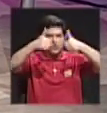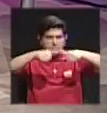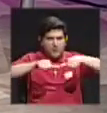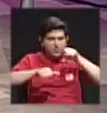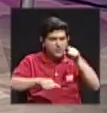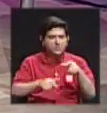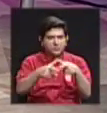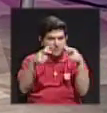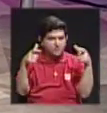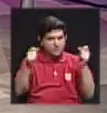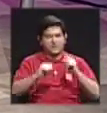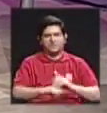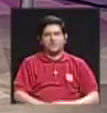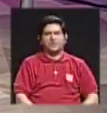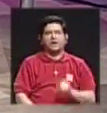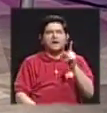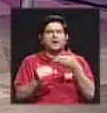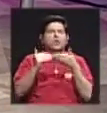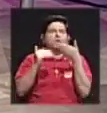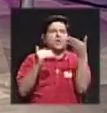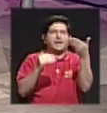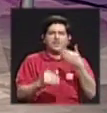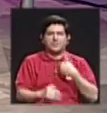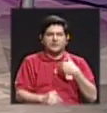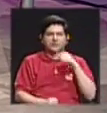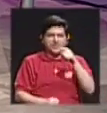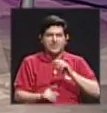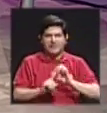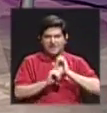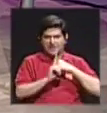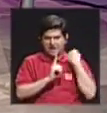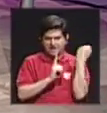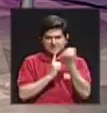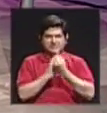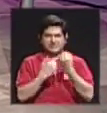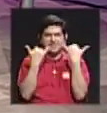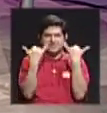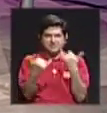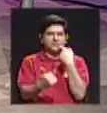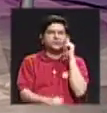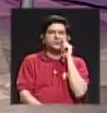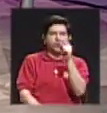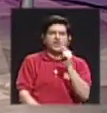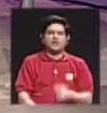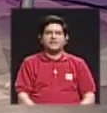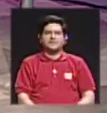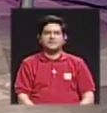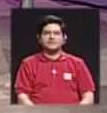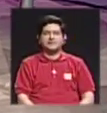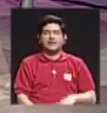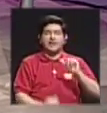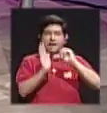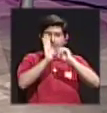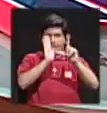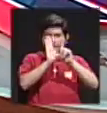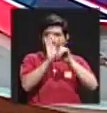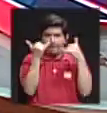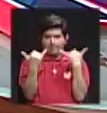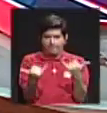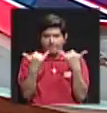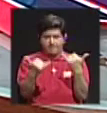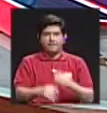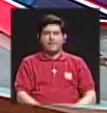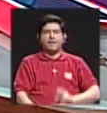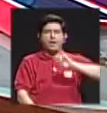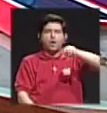con esa mayoría. Hay un elemento en ese escenario actual que usted menciona en su discurso en la Asamblea Legislativa y